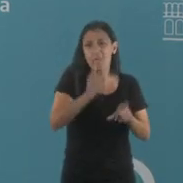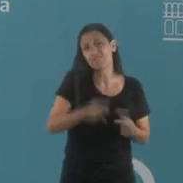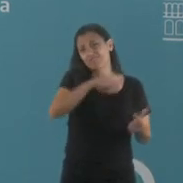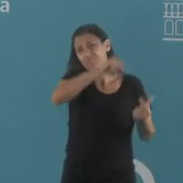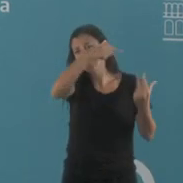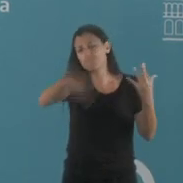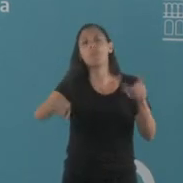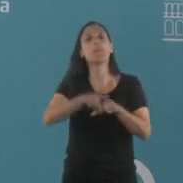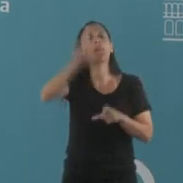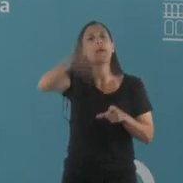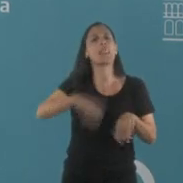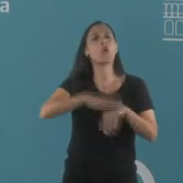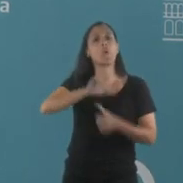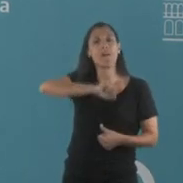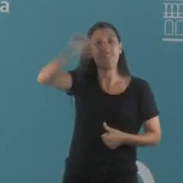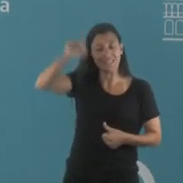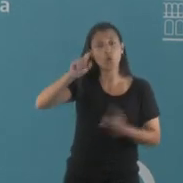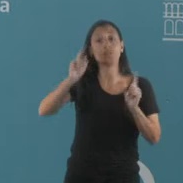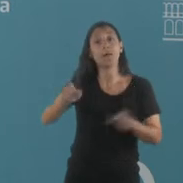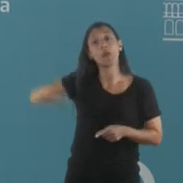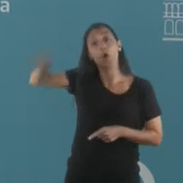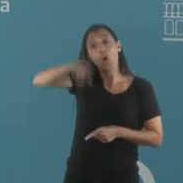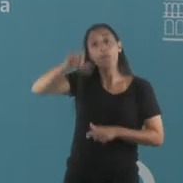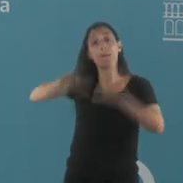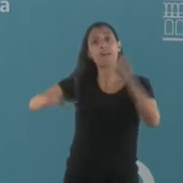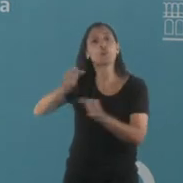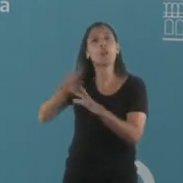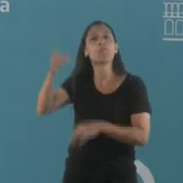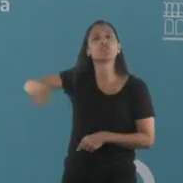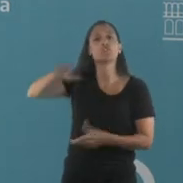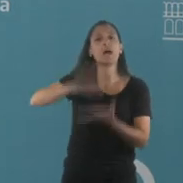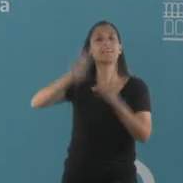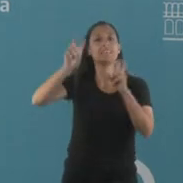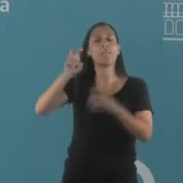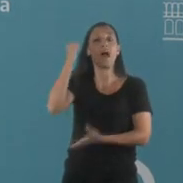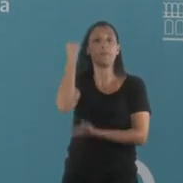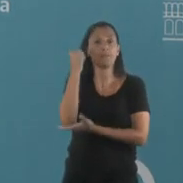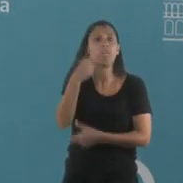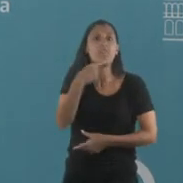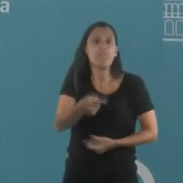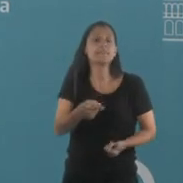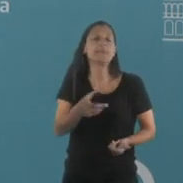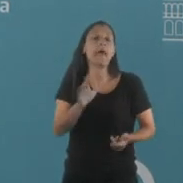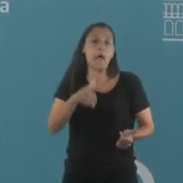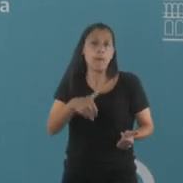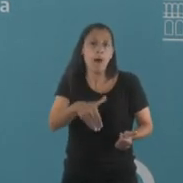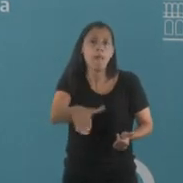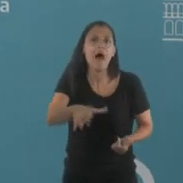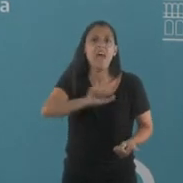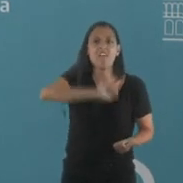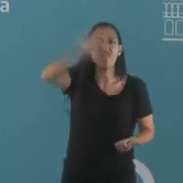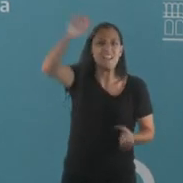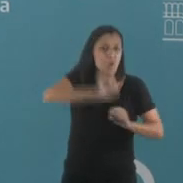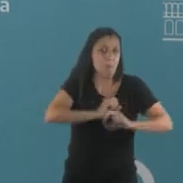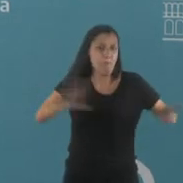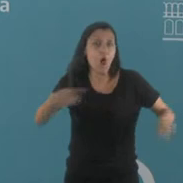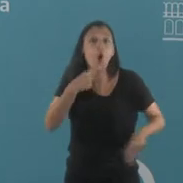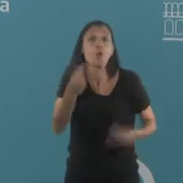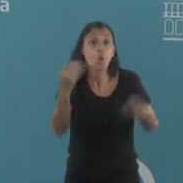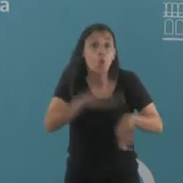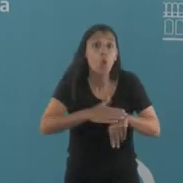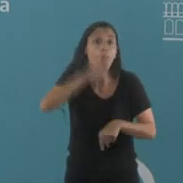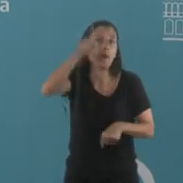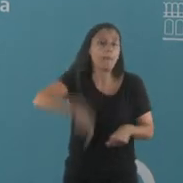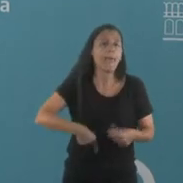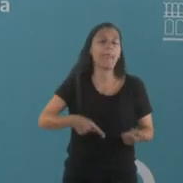en cuenta los economistas es que cuando se generan expectativas sobre que va a haber cada vez más inflación, porque los medios de comunicación, porque el dólar